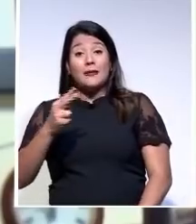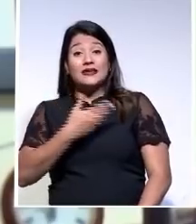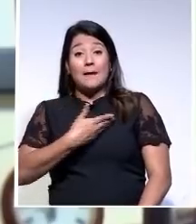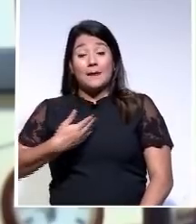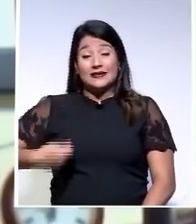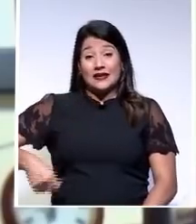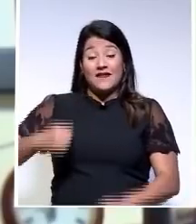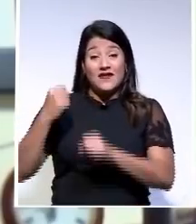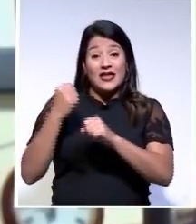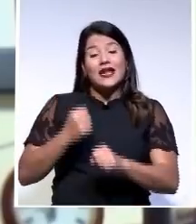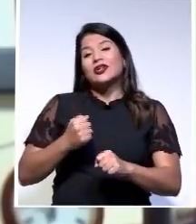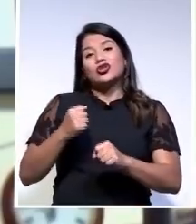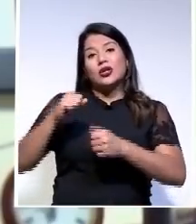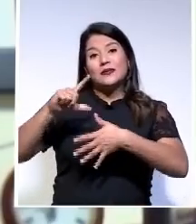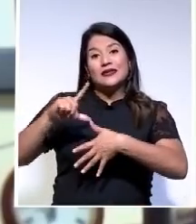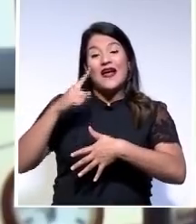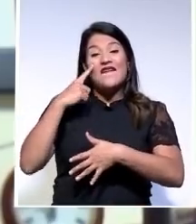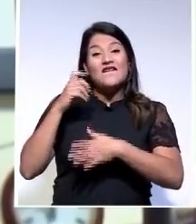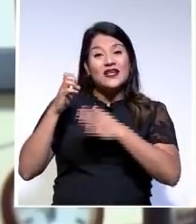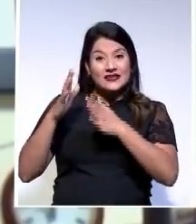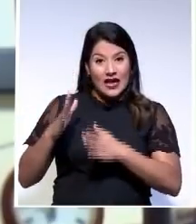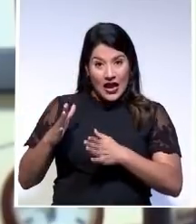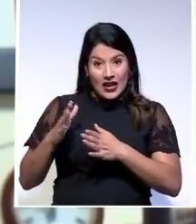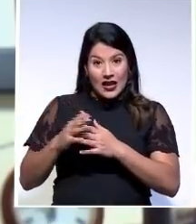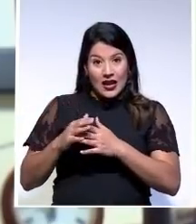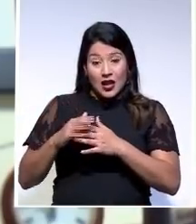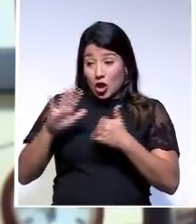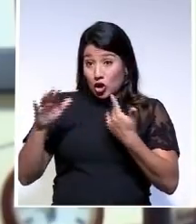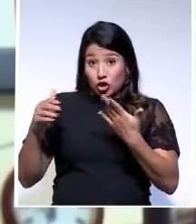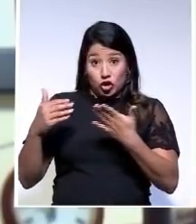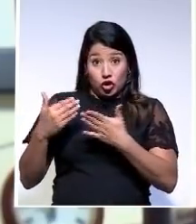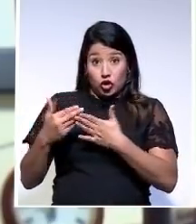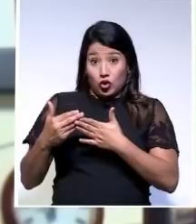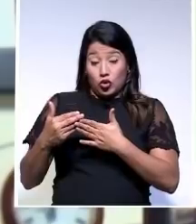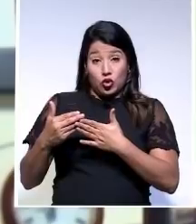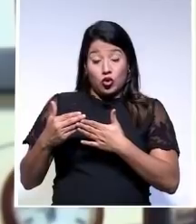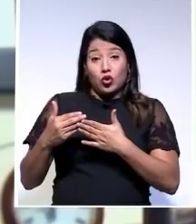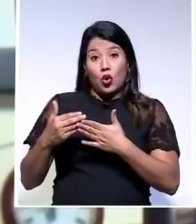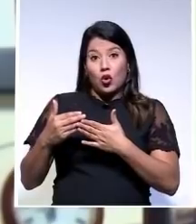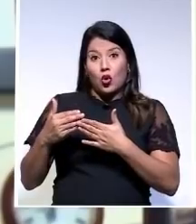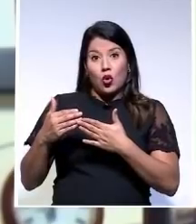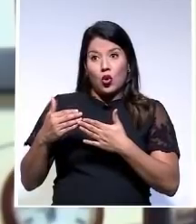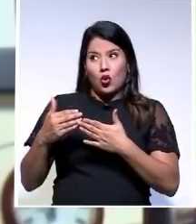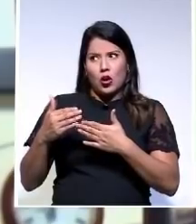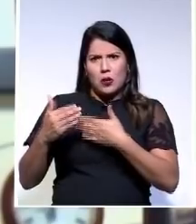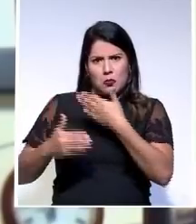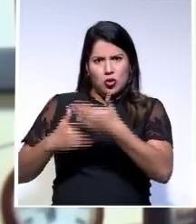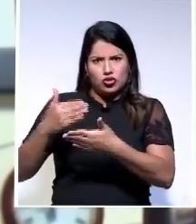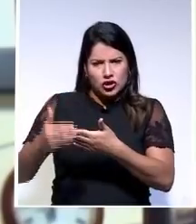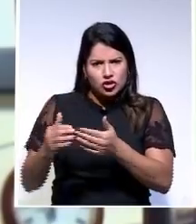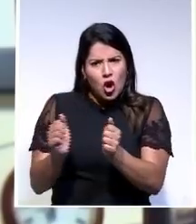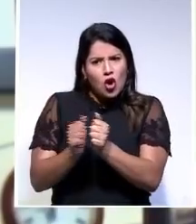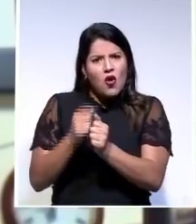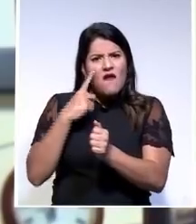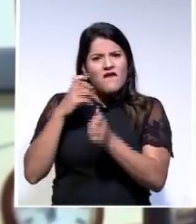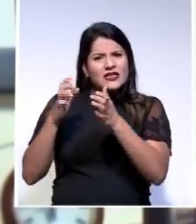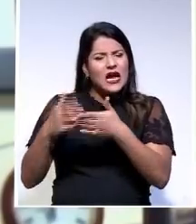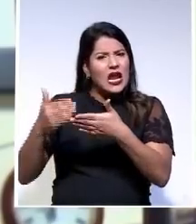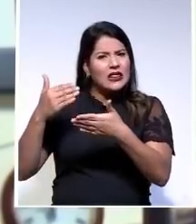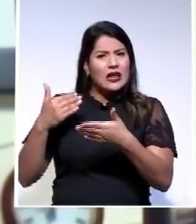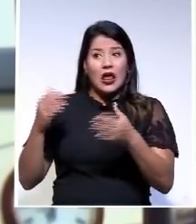Federación Latinoamericana de Fiscales, durante toda la gestión del anterior fiscal general, no se tuvo ningún tipo de queja